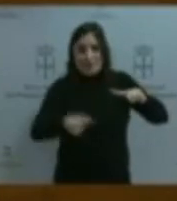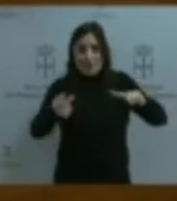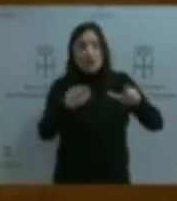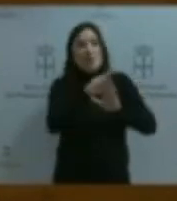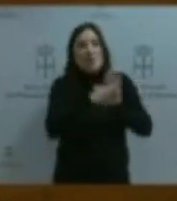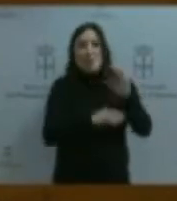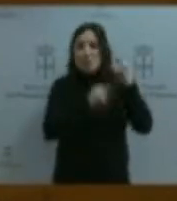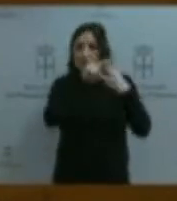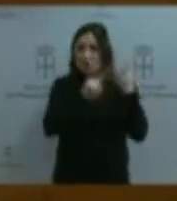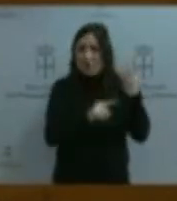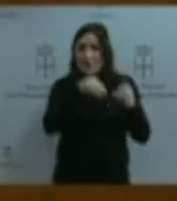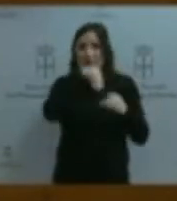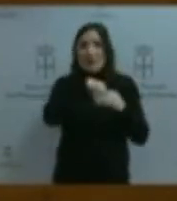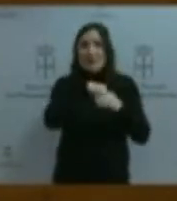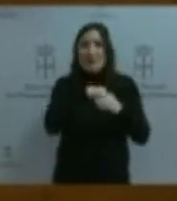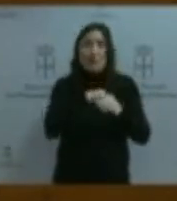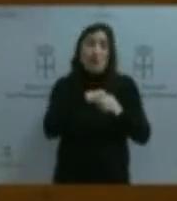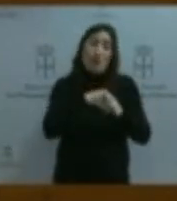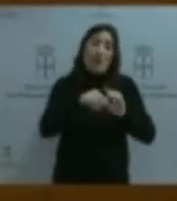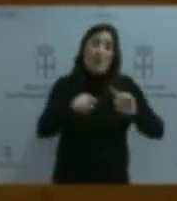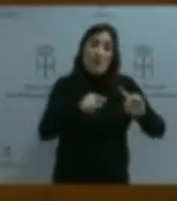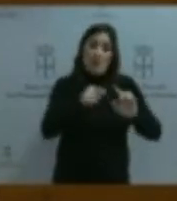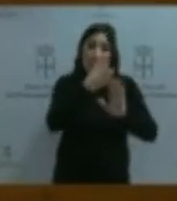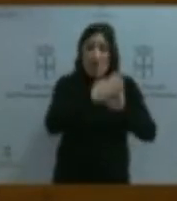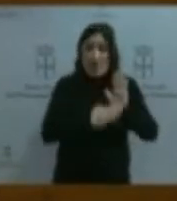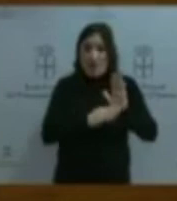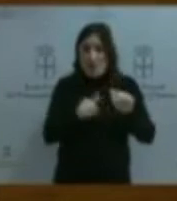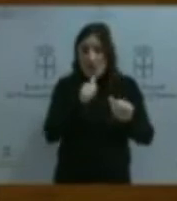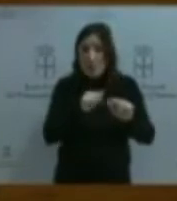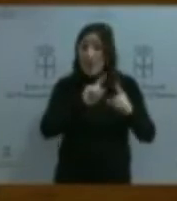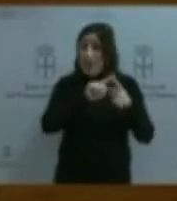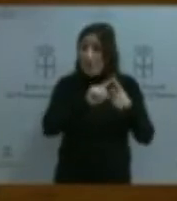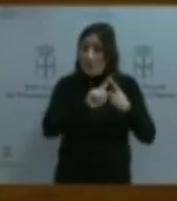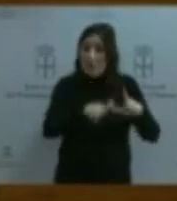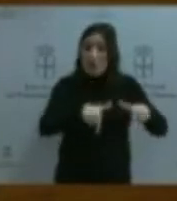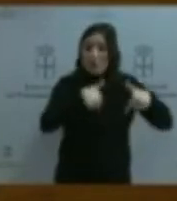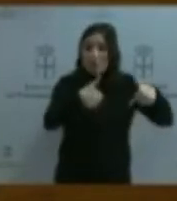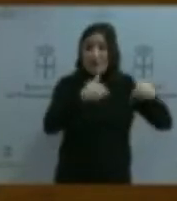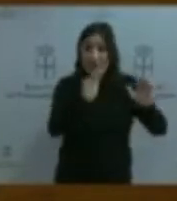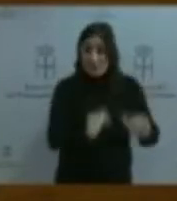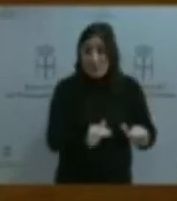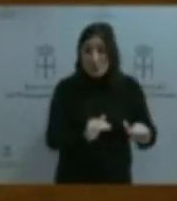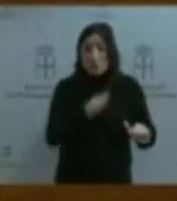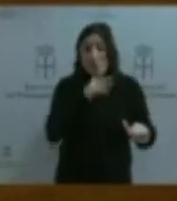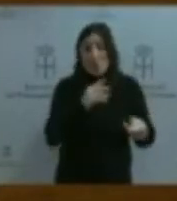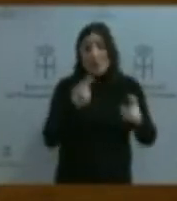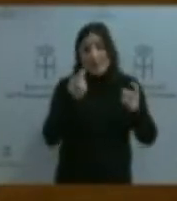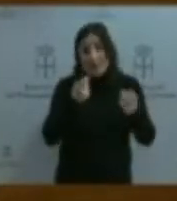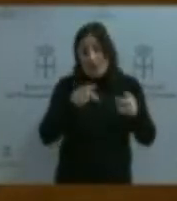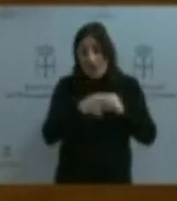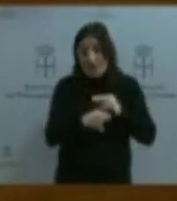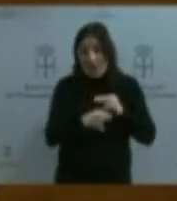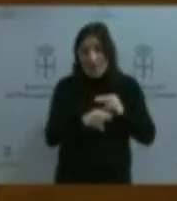Agua. 1, reducir los vertidos de nutrientes a fin de limitar la entrofización. 2, mantener o restablecer la capacidad